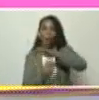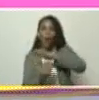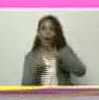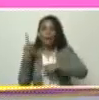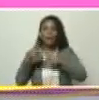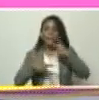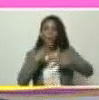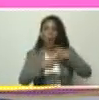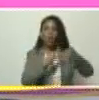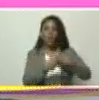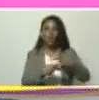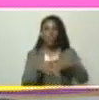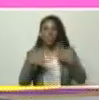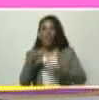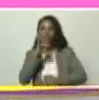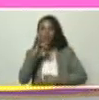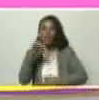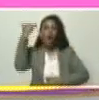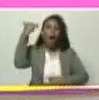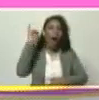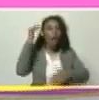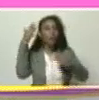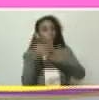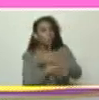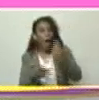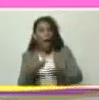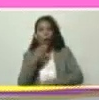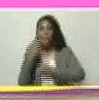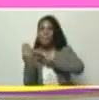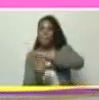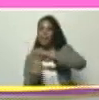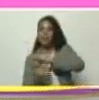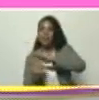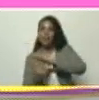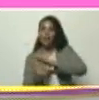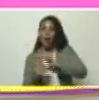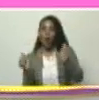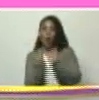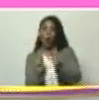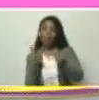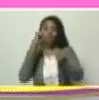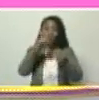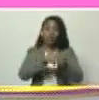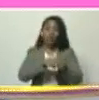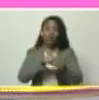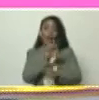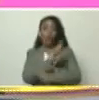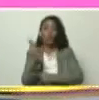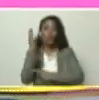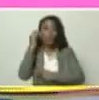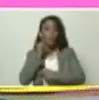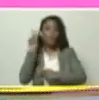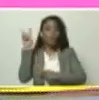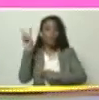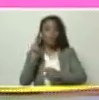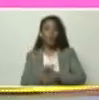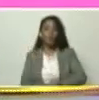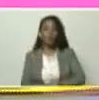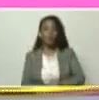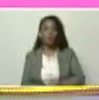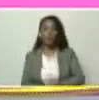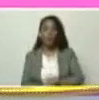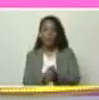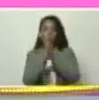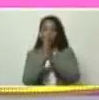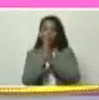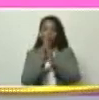proceso y qué noticias le tenemos a los bachilleres con cupo de la República Bolivariana de Venezuela. Por